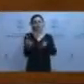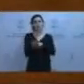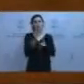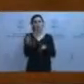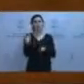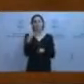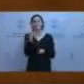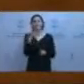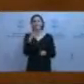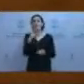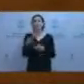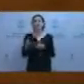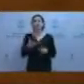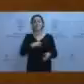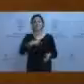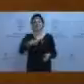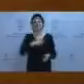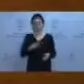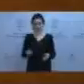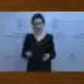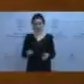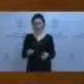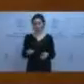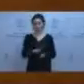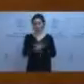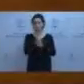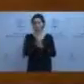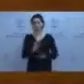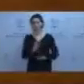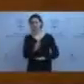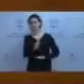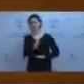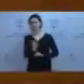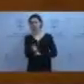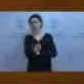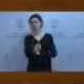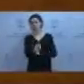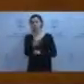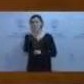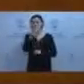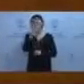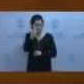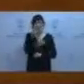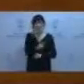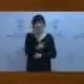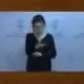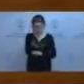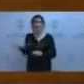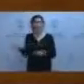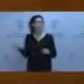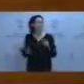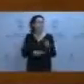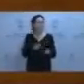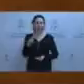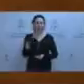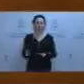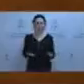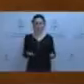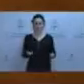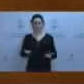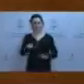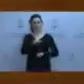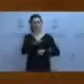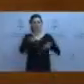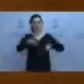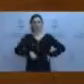pasada, papel, pues no tiene importancia. Si usted no lo respeta, ¿qué queda para el resto? Espero que hoy nos dé